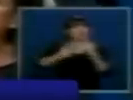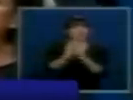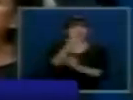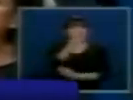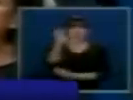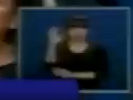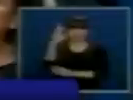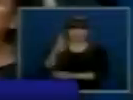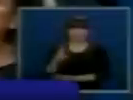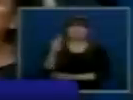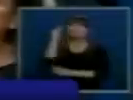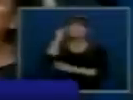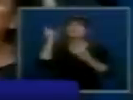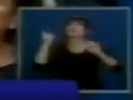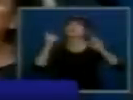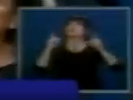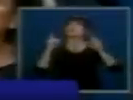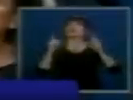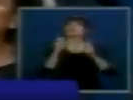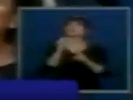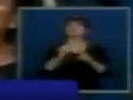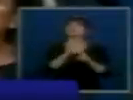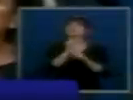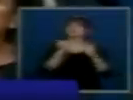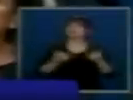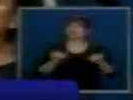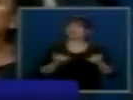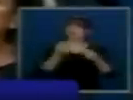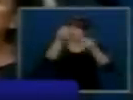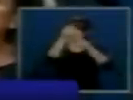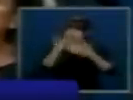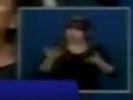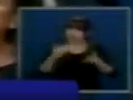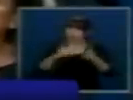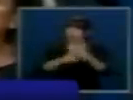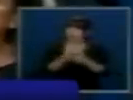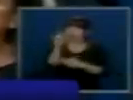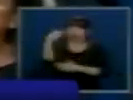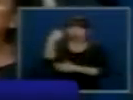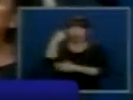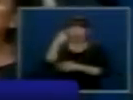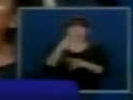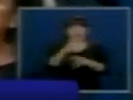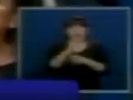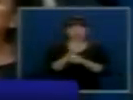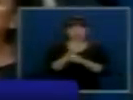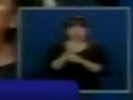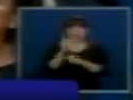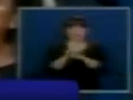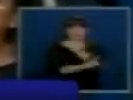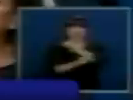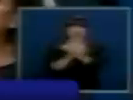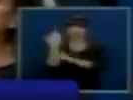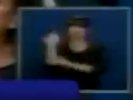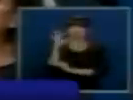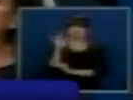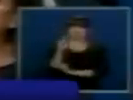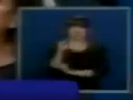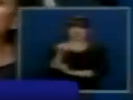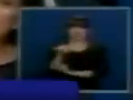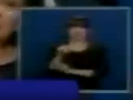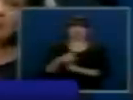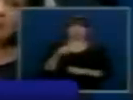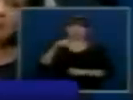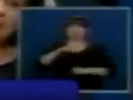costarricenses sepan cuál es la situación en que el nuevo gobierno recibió al país el pasado 8 de mayo. Este